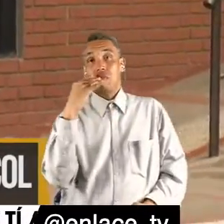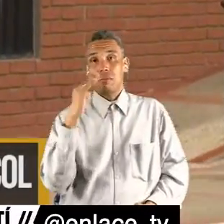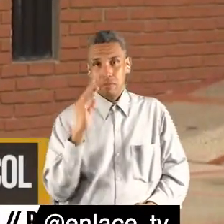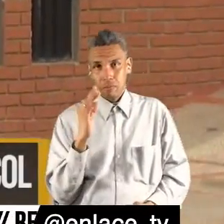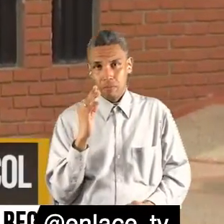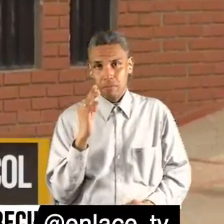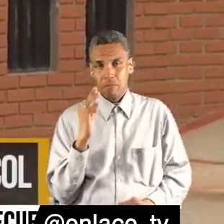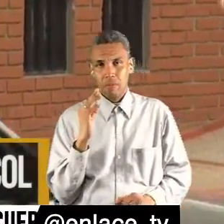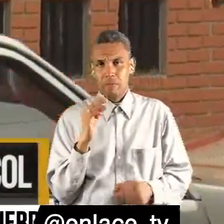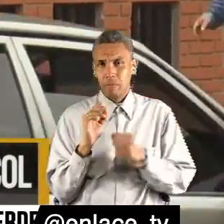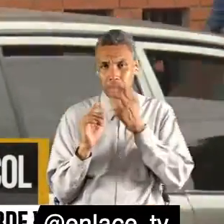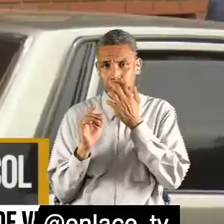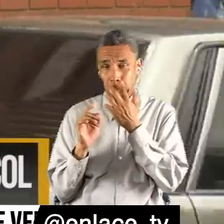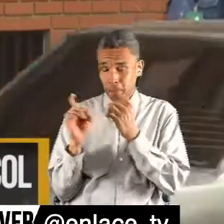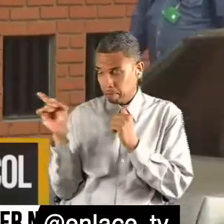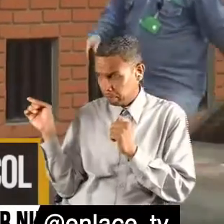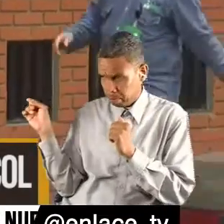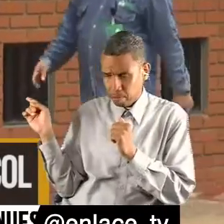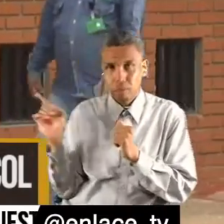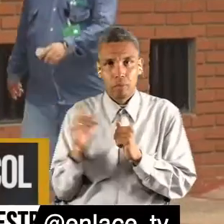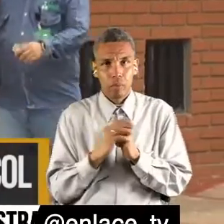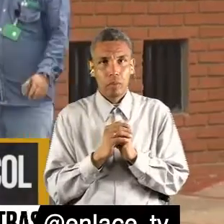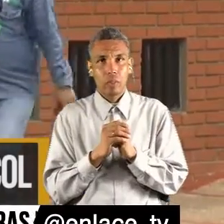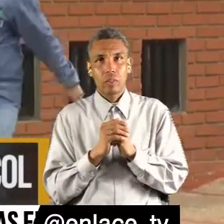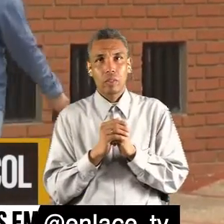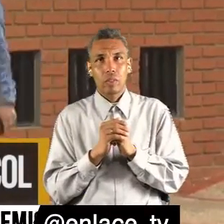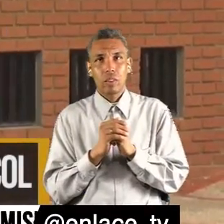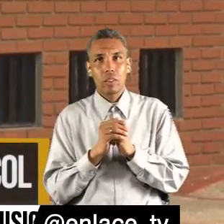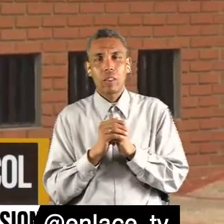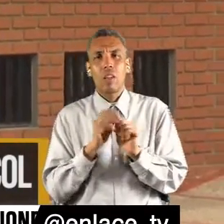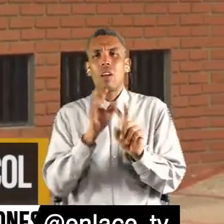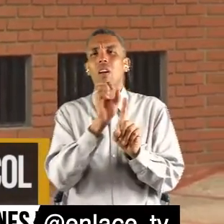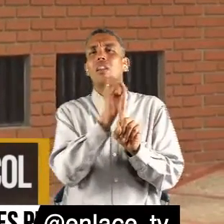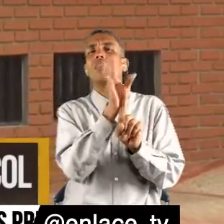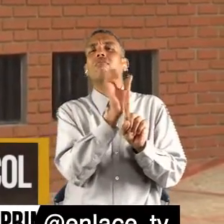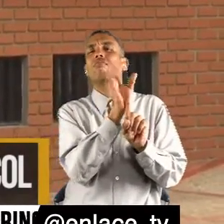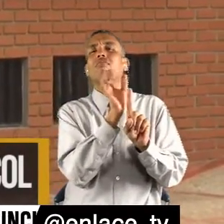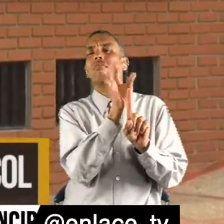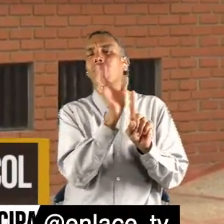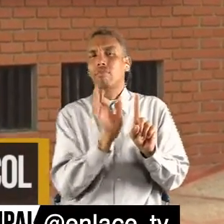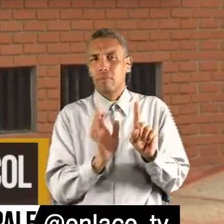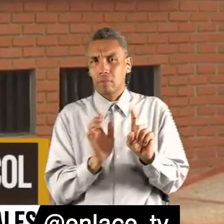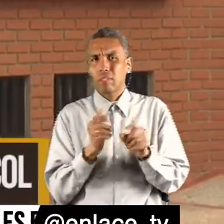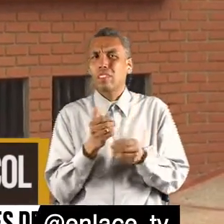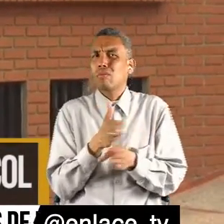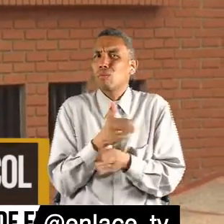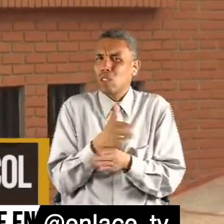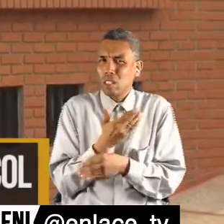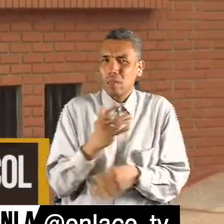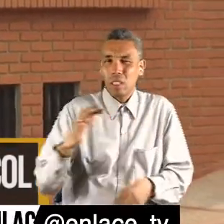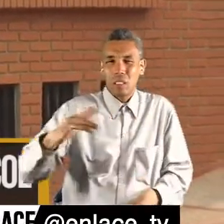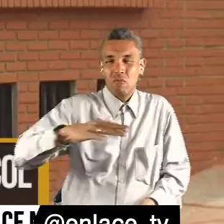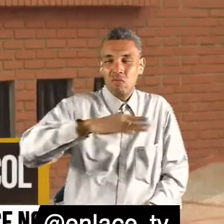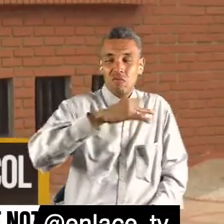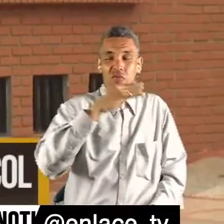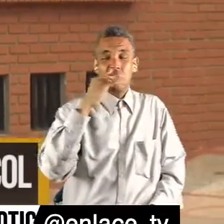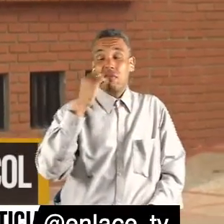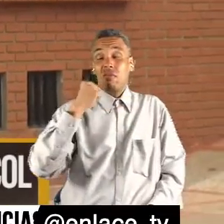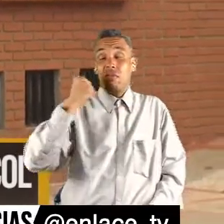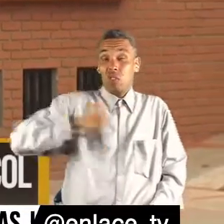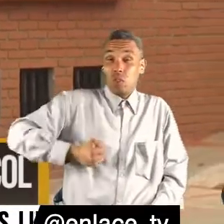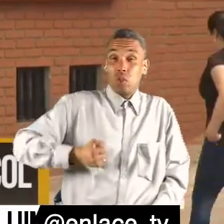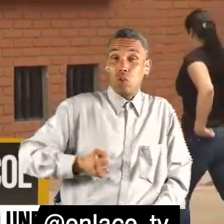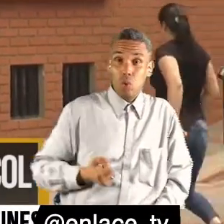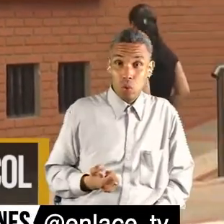allí la situación que se presenta. Ha habido en Fertilizantes Colombianos problemas con el amoníaco, que es lo que ha pasado hoy con estas